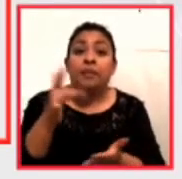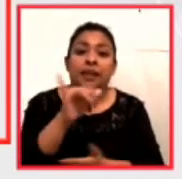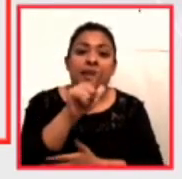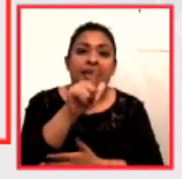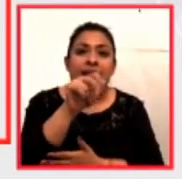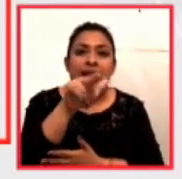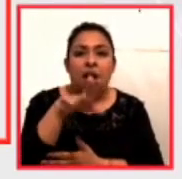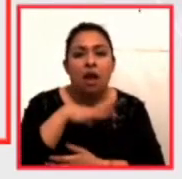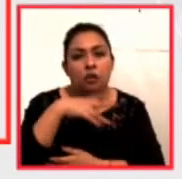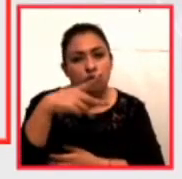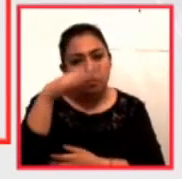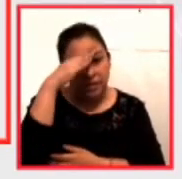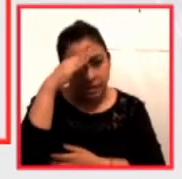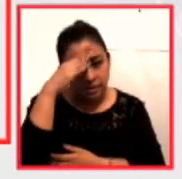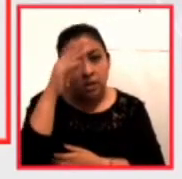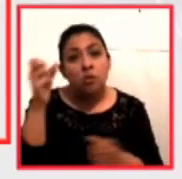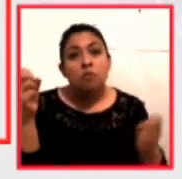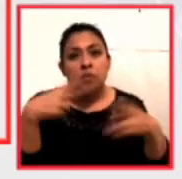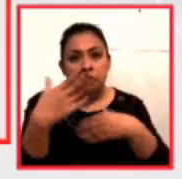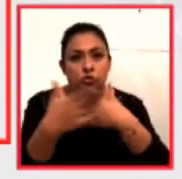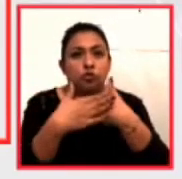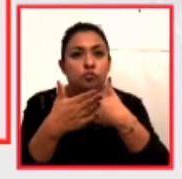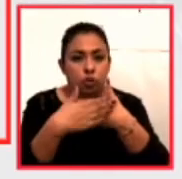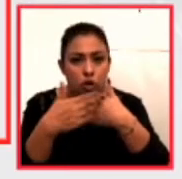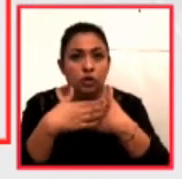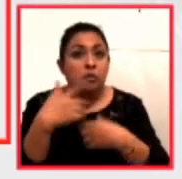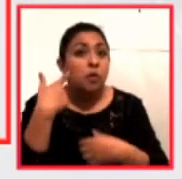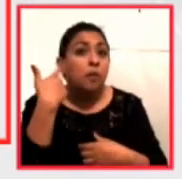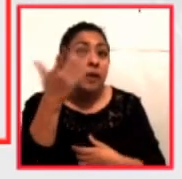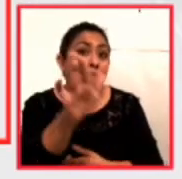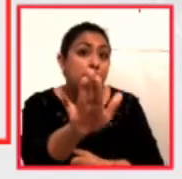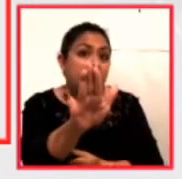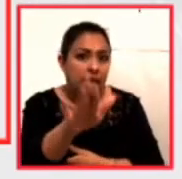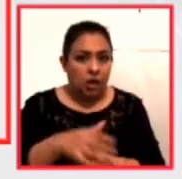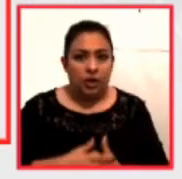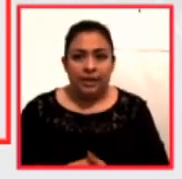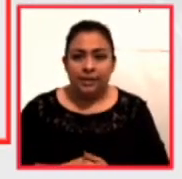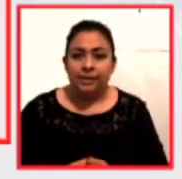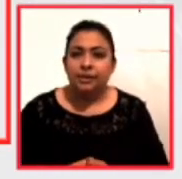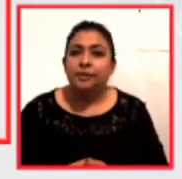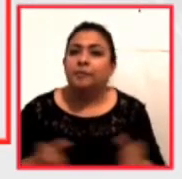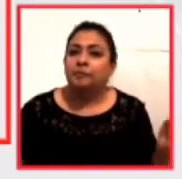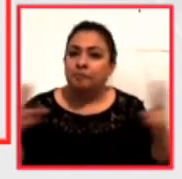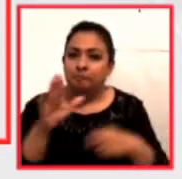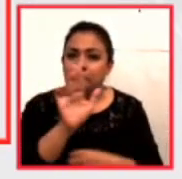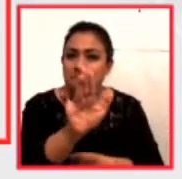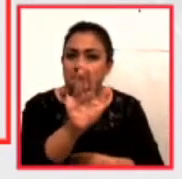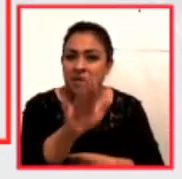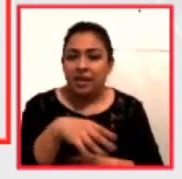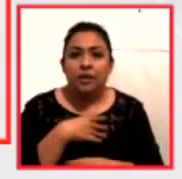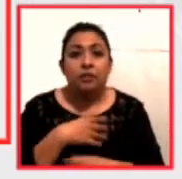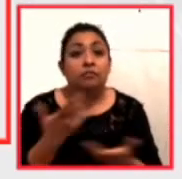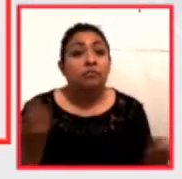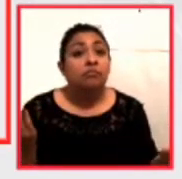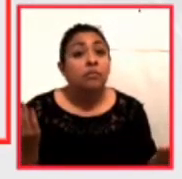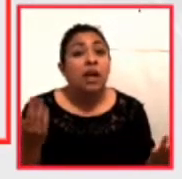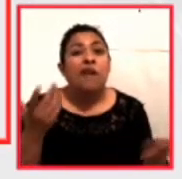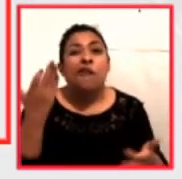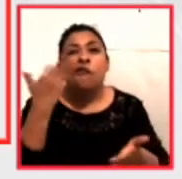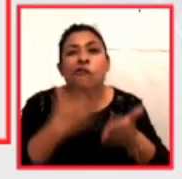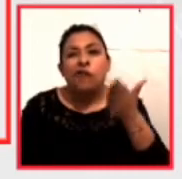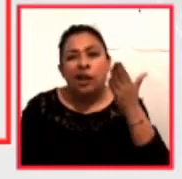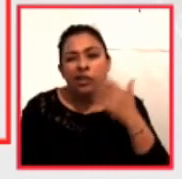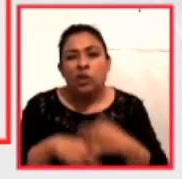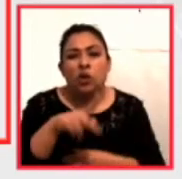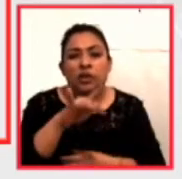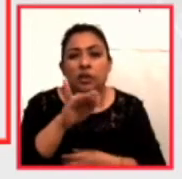estas reflexiones. Ya nos estaremos viendo y escuchando la próxima semana. Hasta pronto. Ay, se quedó en el tintero lo de Kim Jong-un.